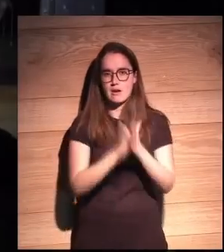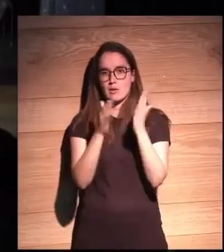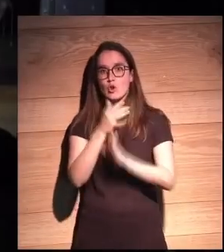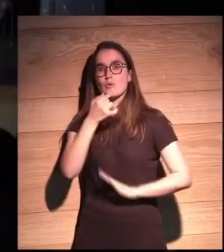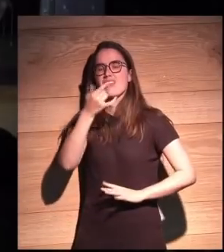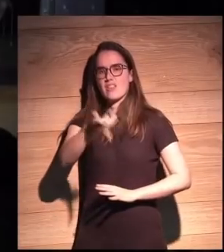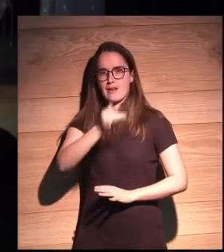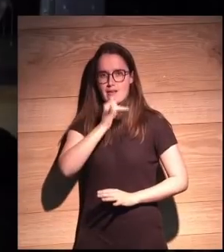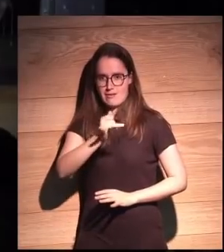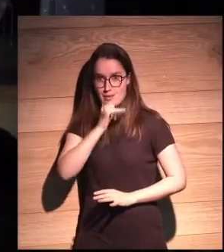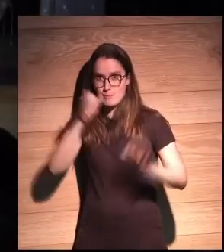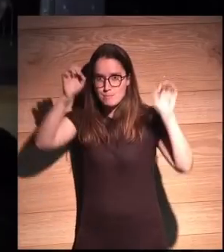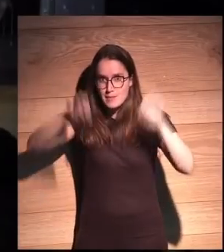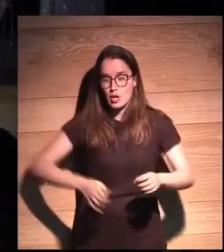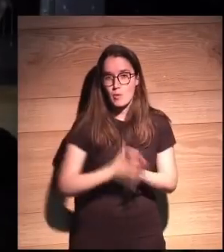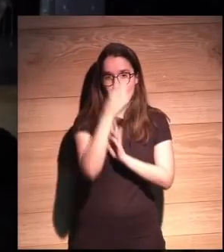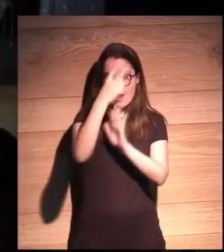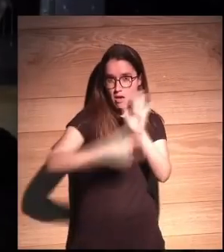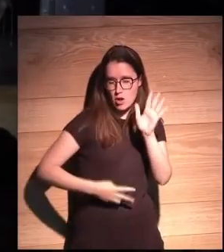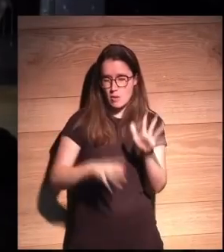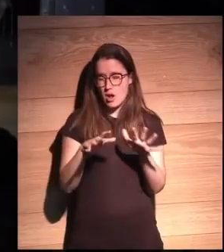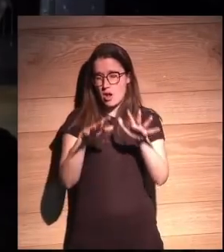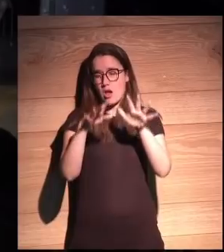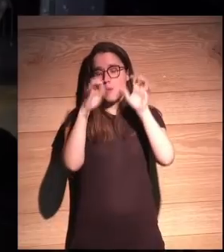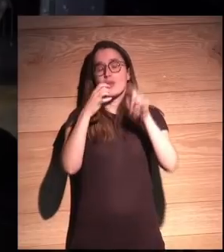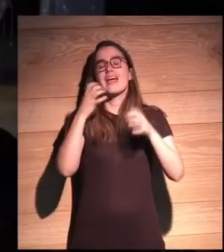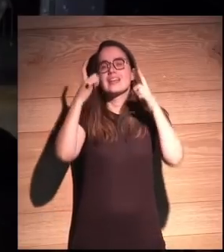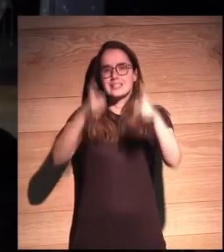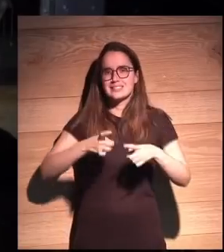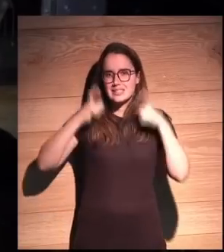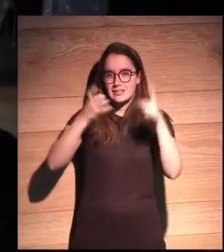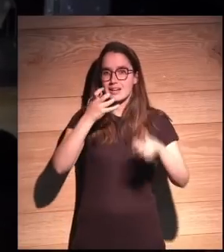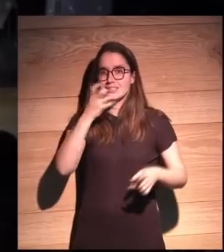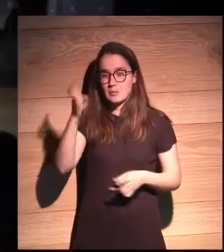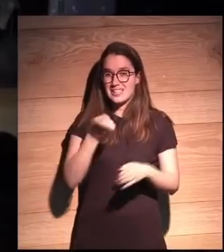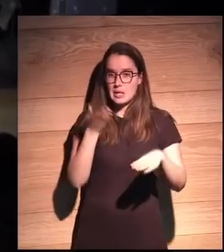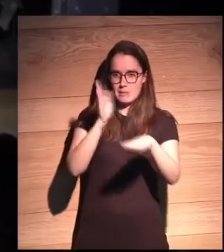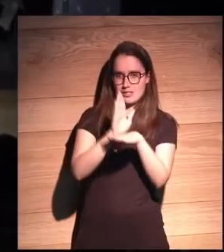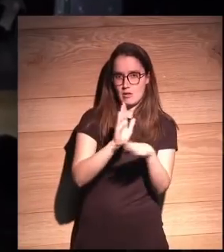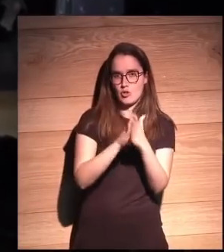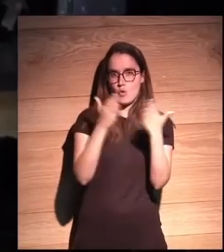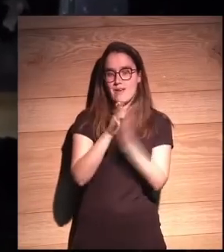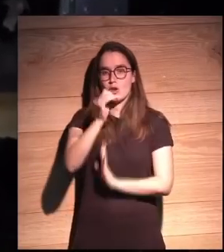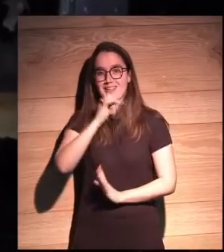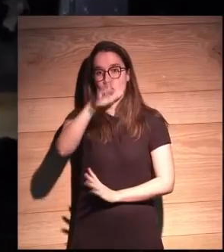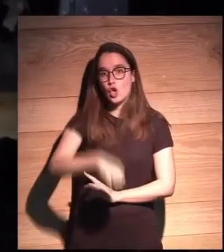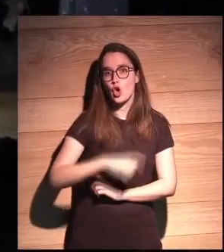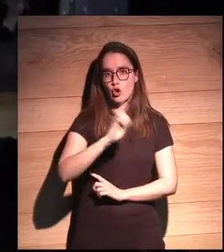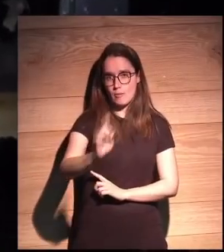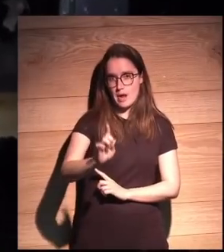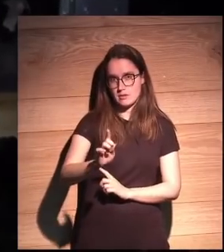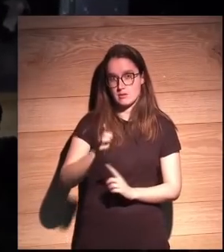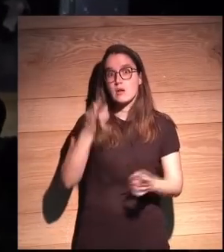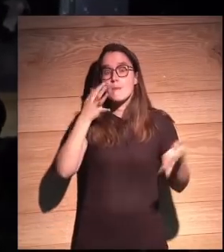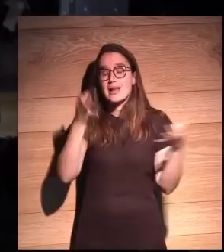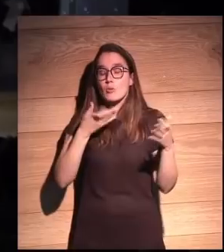voy a decir en latín, ¿vale? Como me he leído el libro, me lo están payando, voy a intentar decirlo en latín. Si venís a una presentación de un libro en latín y no lo compráis, os arriesgáis